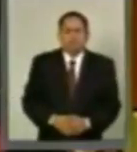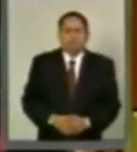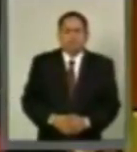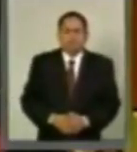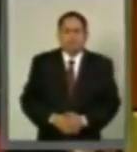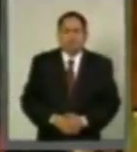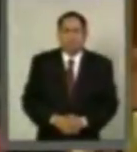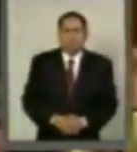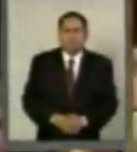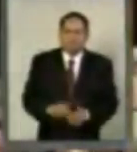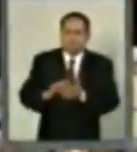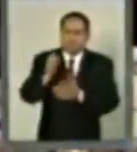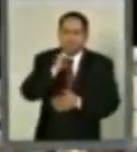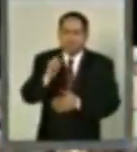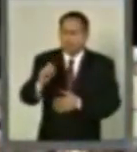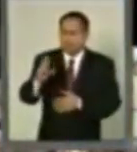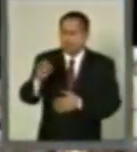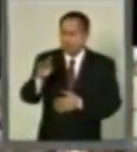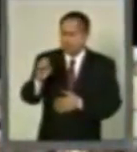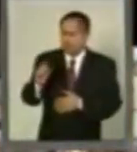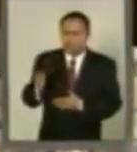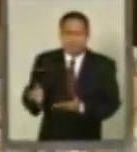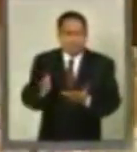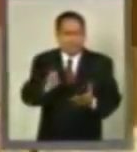Gracias, senador Robles. Adelante, señor secretario.